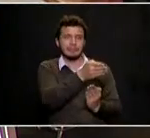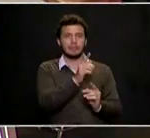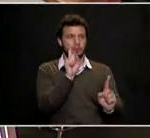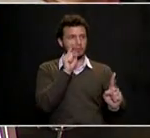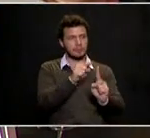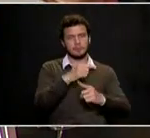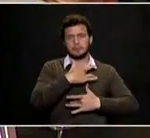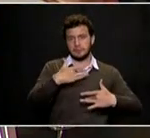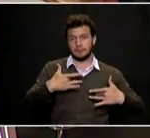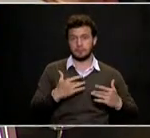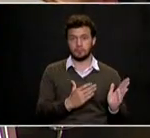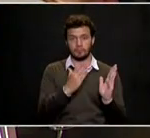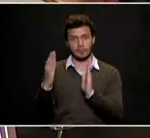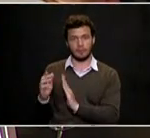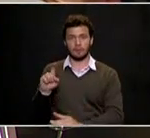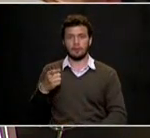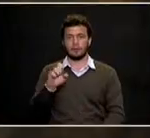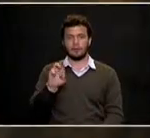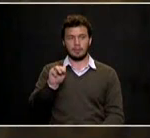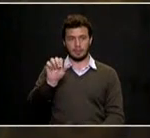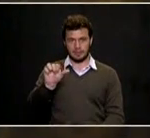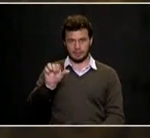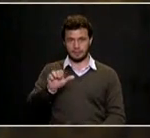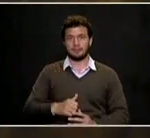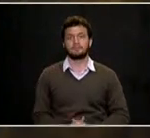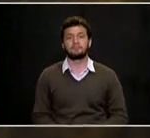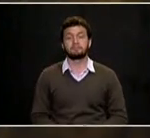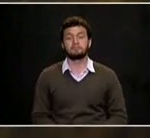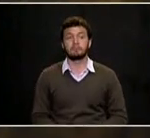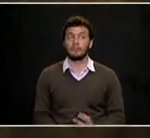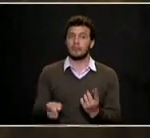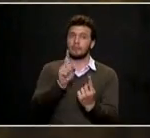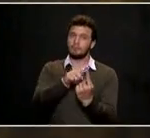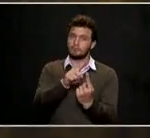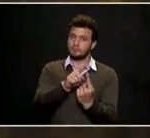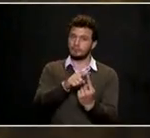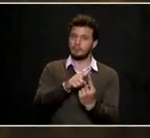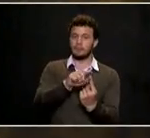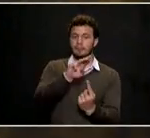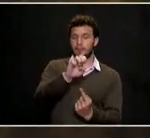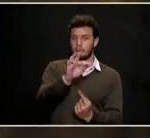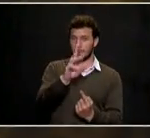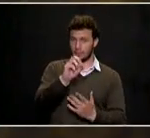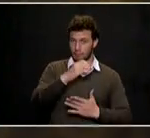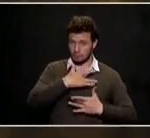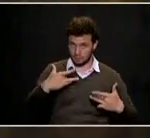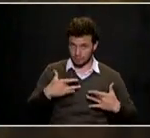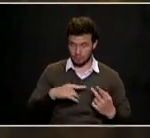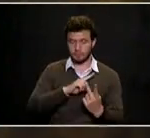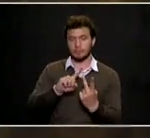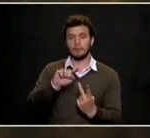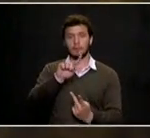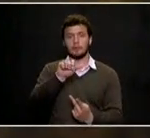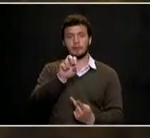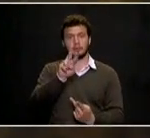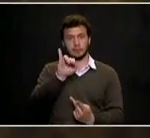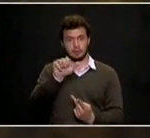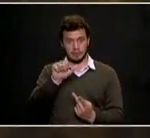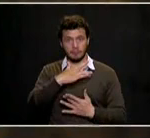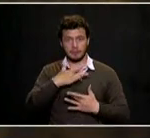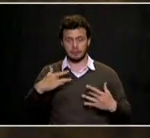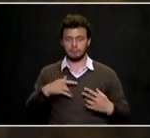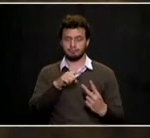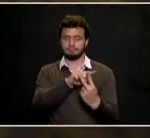turno para gemma mejía tanto con metrosalud como con sabia salud se debe hacer un fortalecimiento